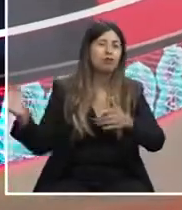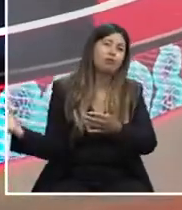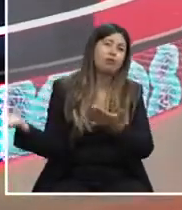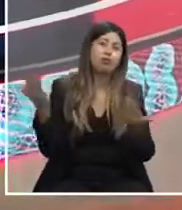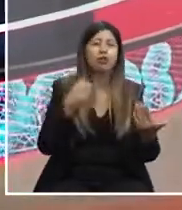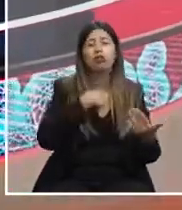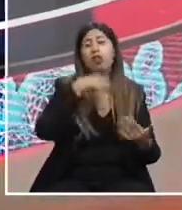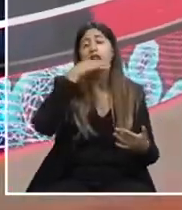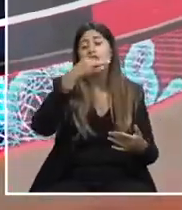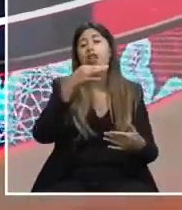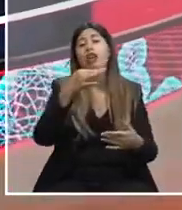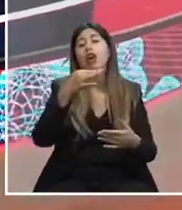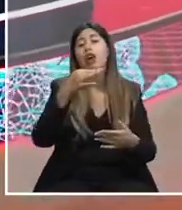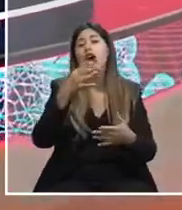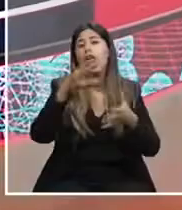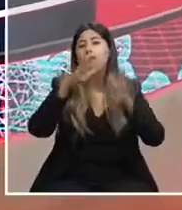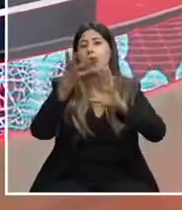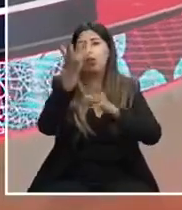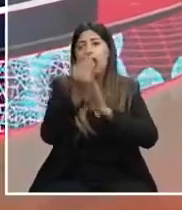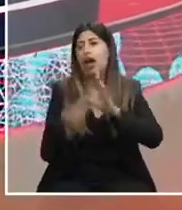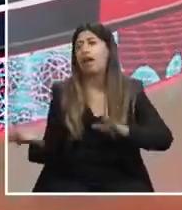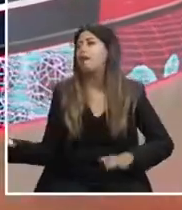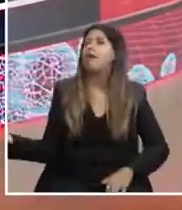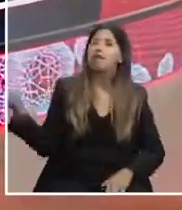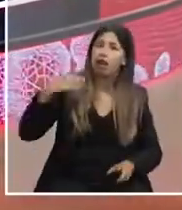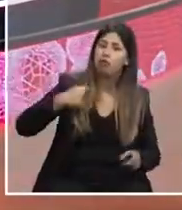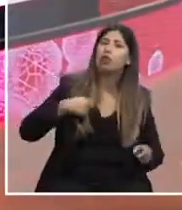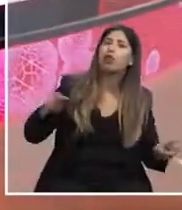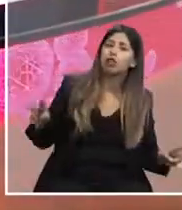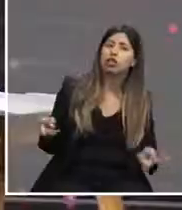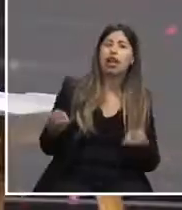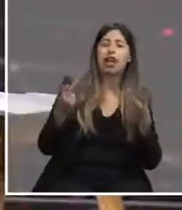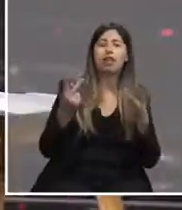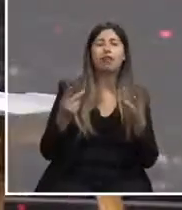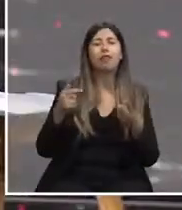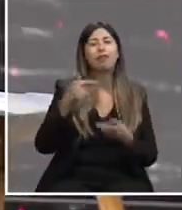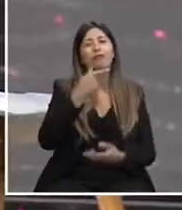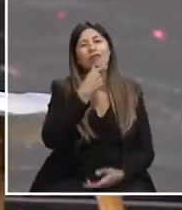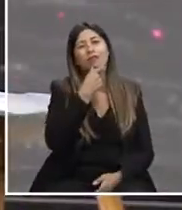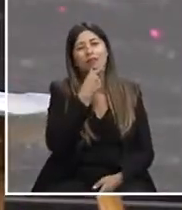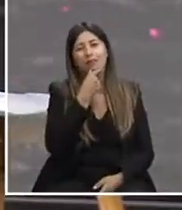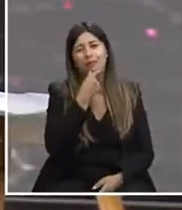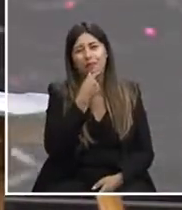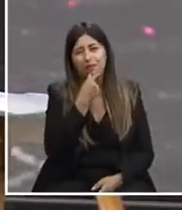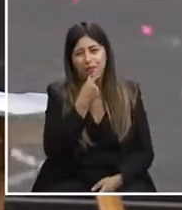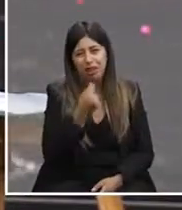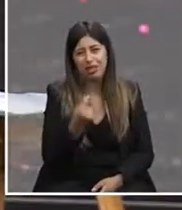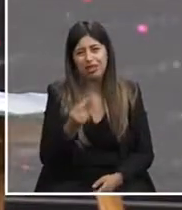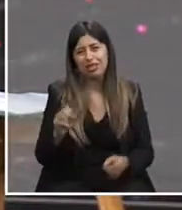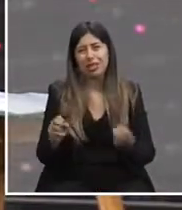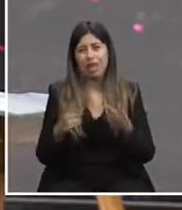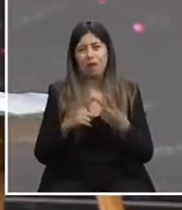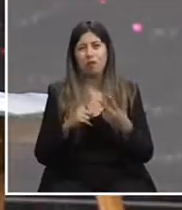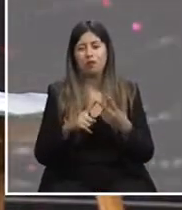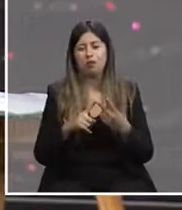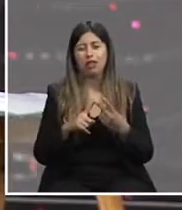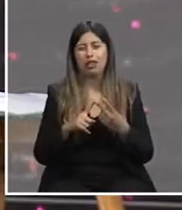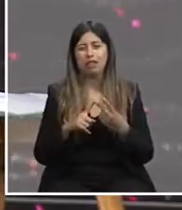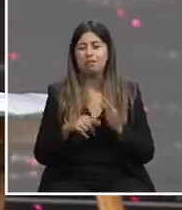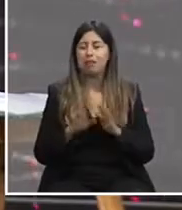el fin del mundo, súbete a mi barco, digamos, como probablemente sea más fácil subir a gente al barco, ¿verdad? Entonces,